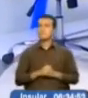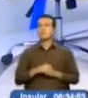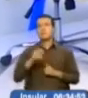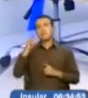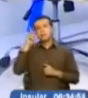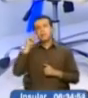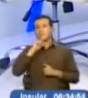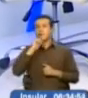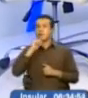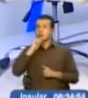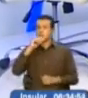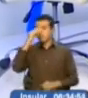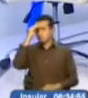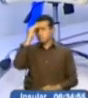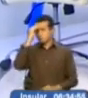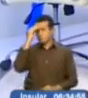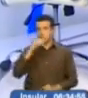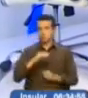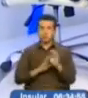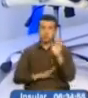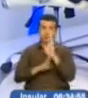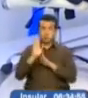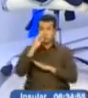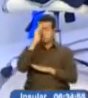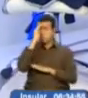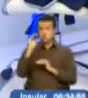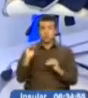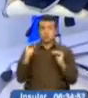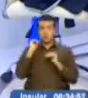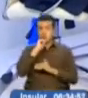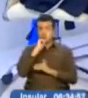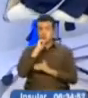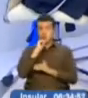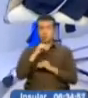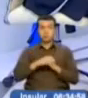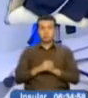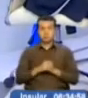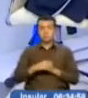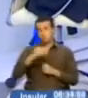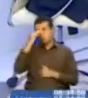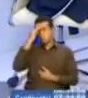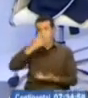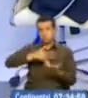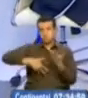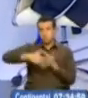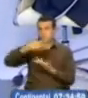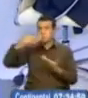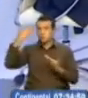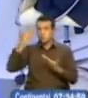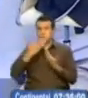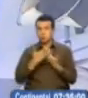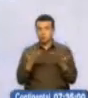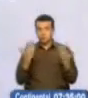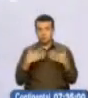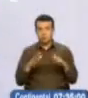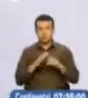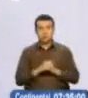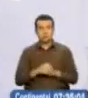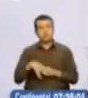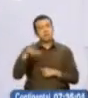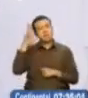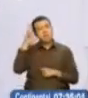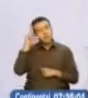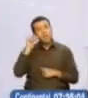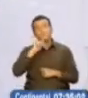hace falta educación para este crecimiento del ser humano, fortalecer los espacios educativos con políticas, sí. Yo creo que está